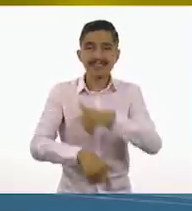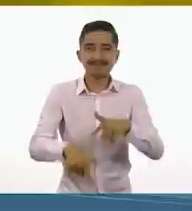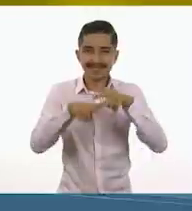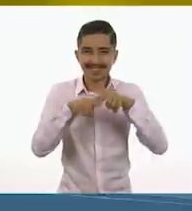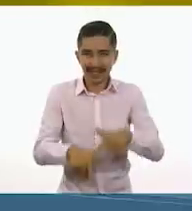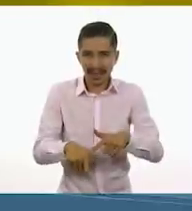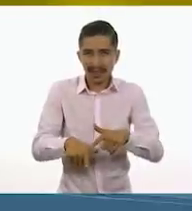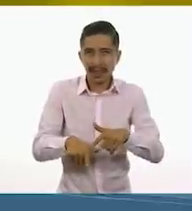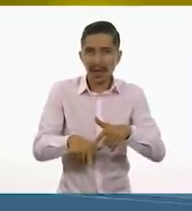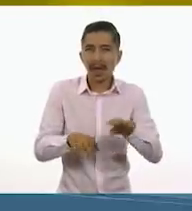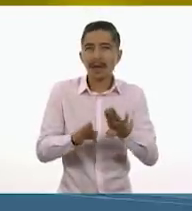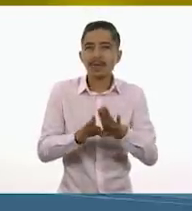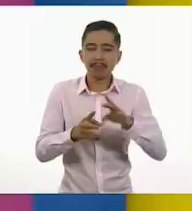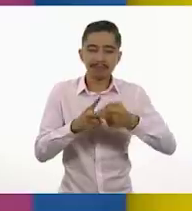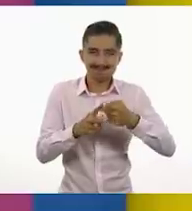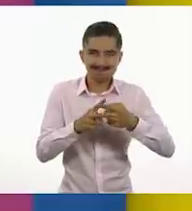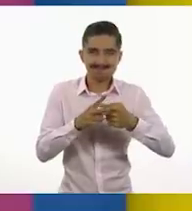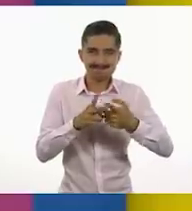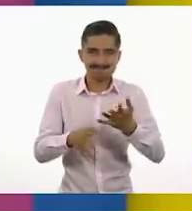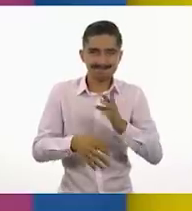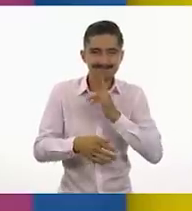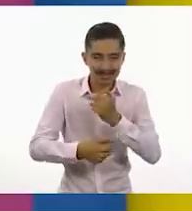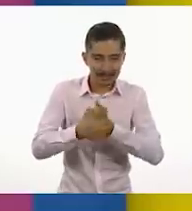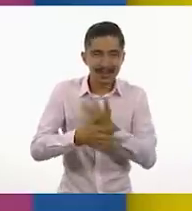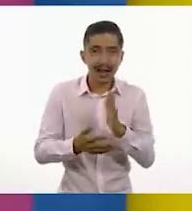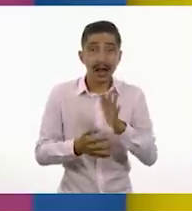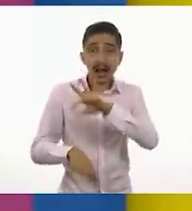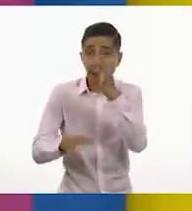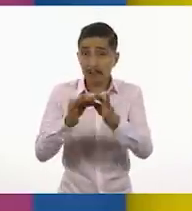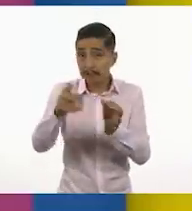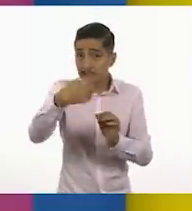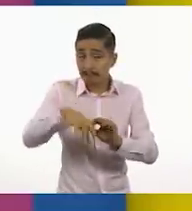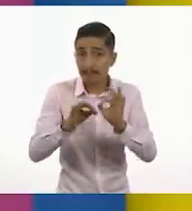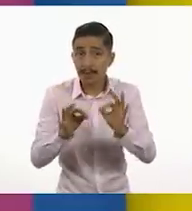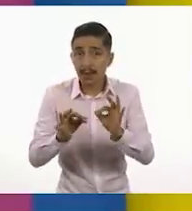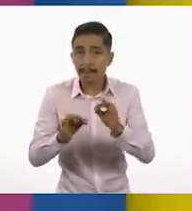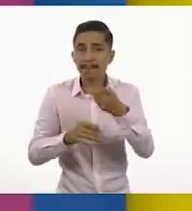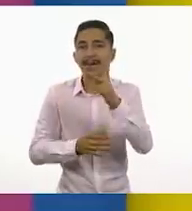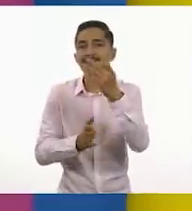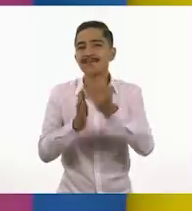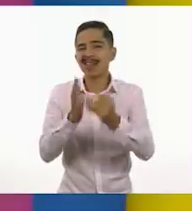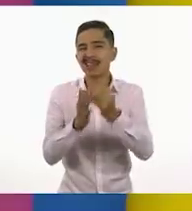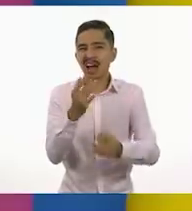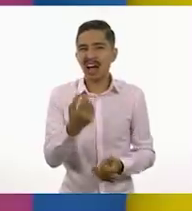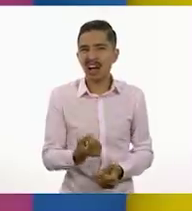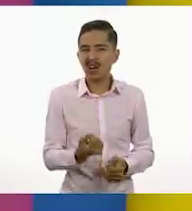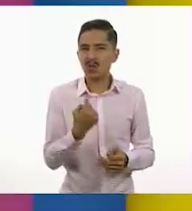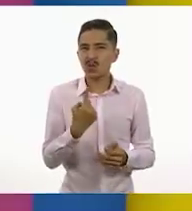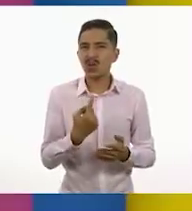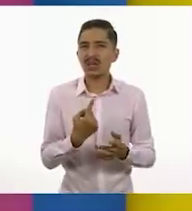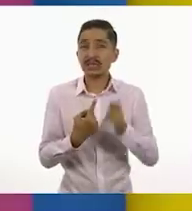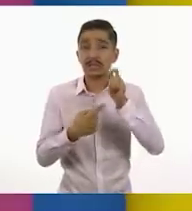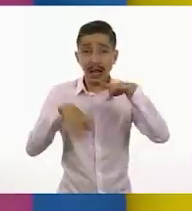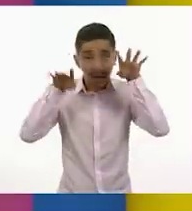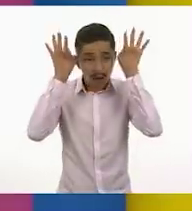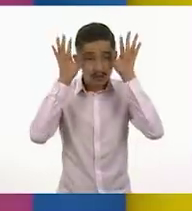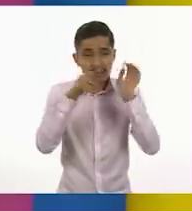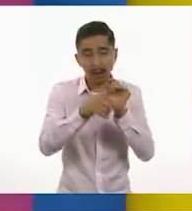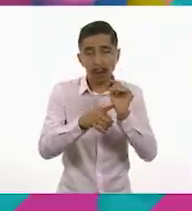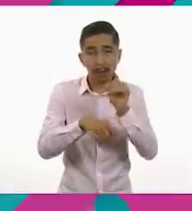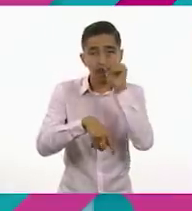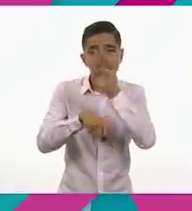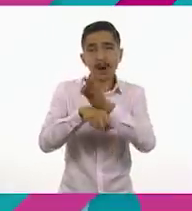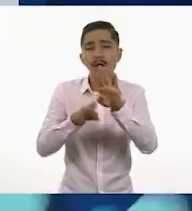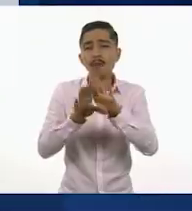desafío? Me imagino que ellos ya están listos, pero en realidad nos hace falta un paso. Y para eso vamos con ajo listo para lavar nuestras